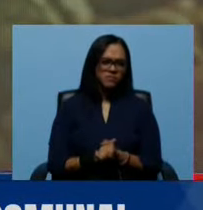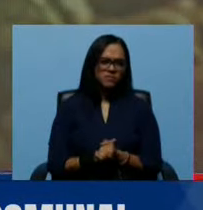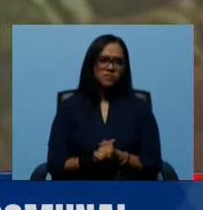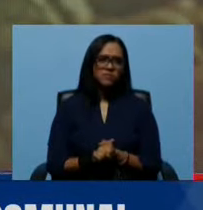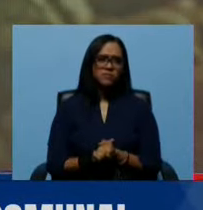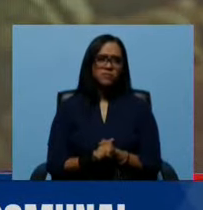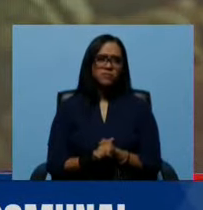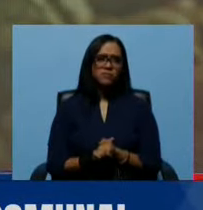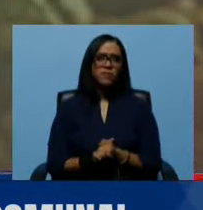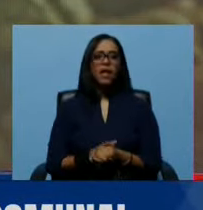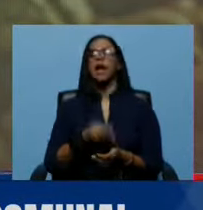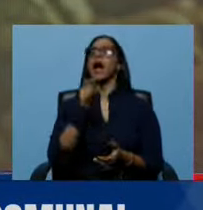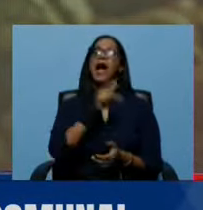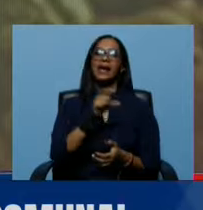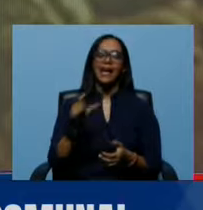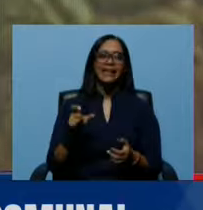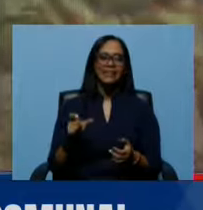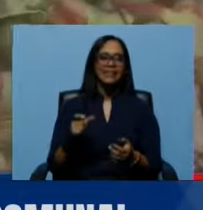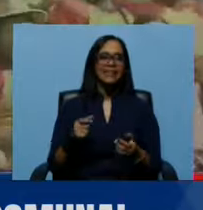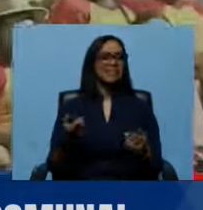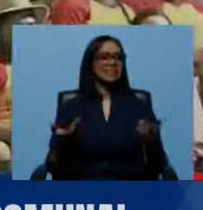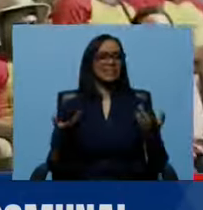Hay gente que se la da de cuadro